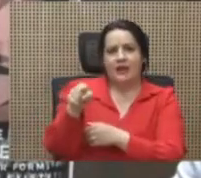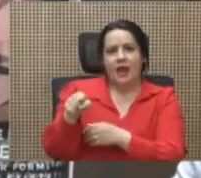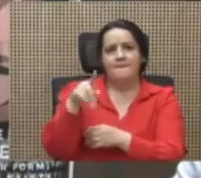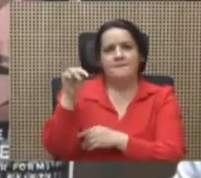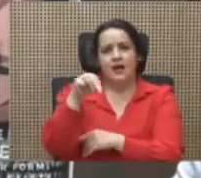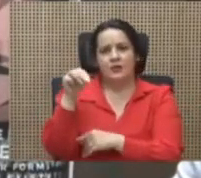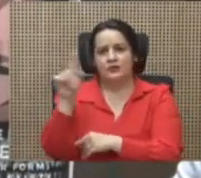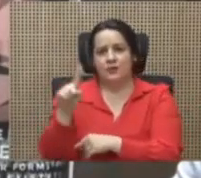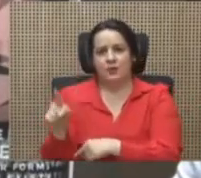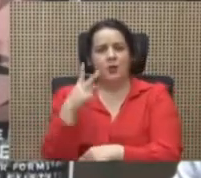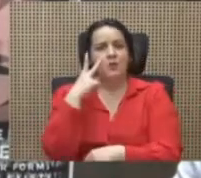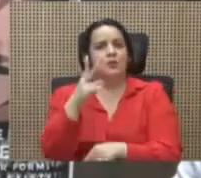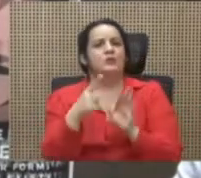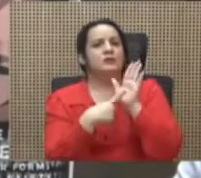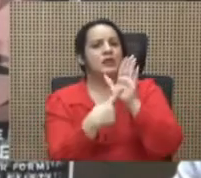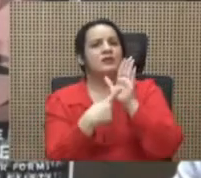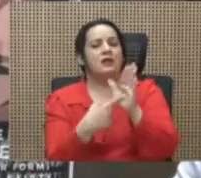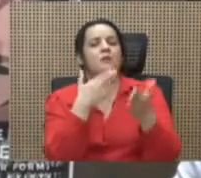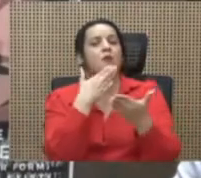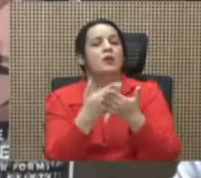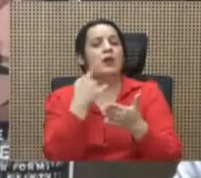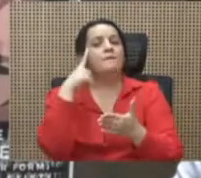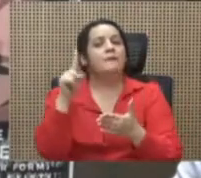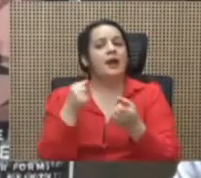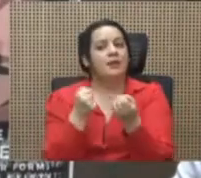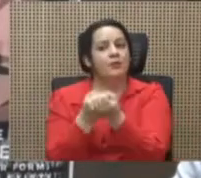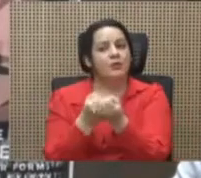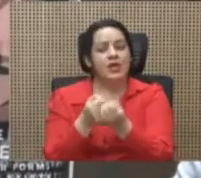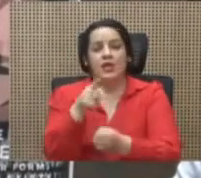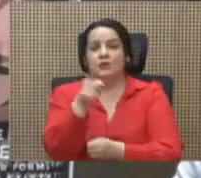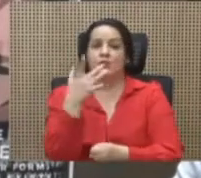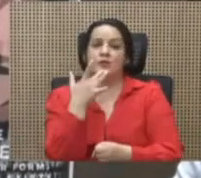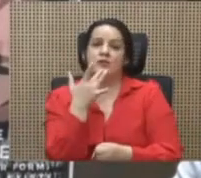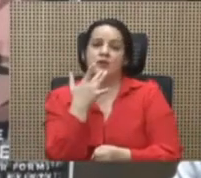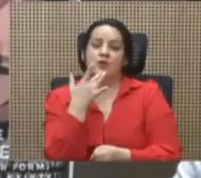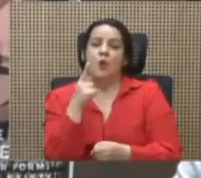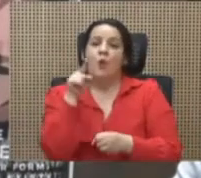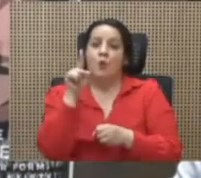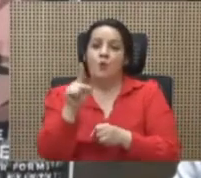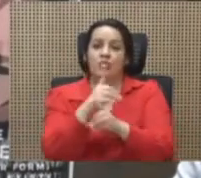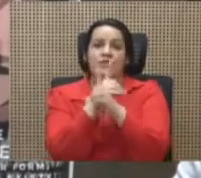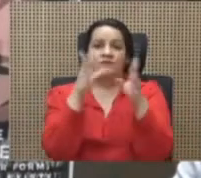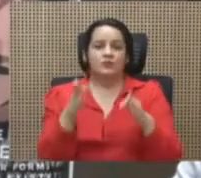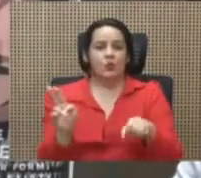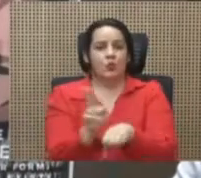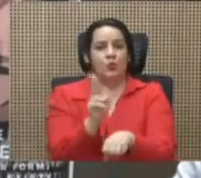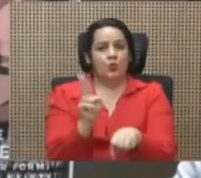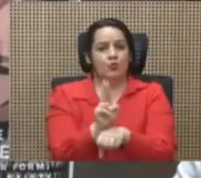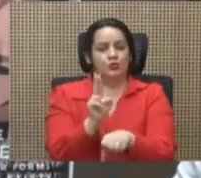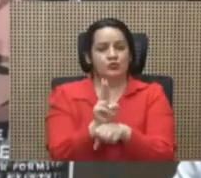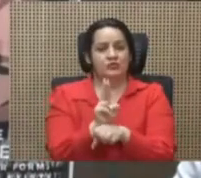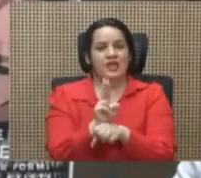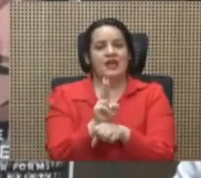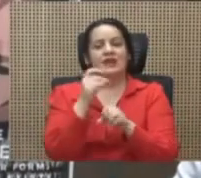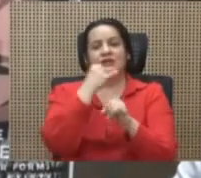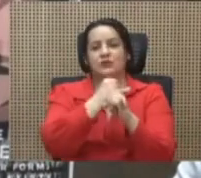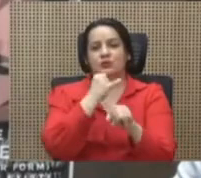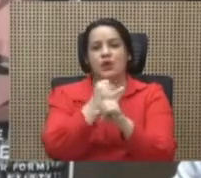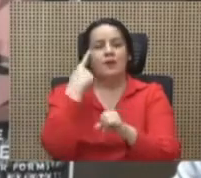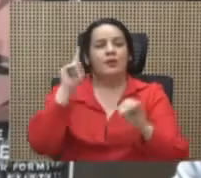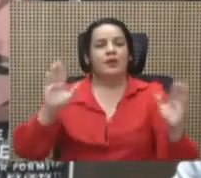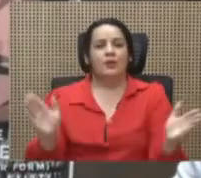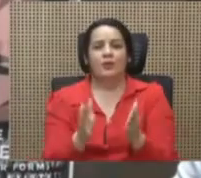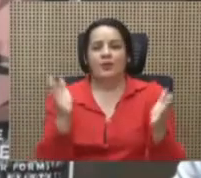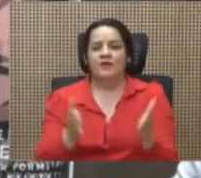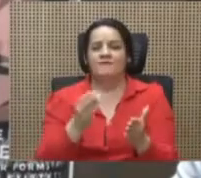seguirlo apoyando porque ellos prefieren un defensor que utilice la institución para promover y hasta financiar sus